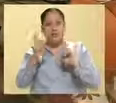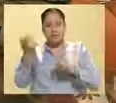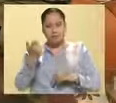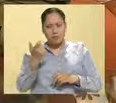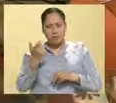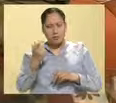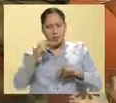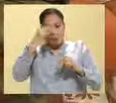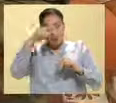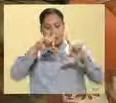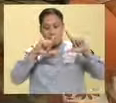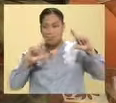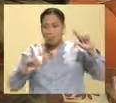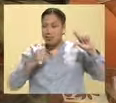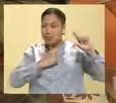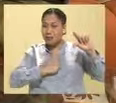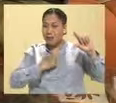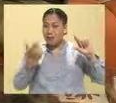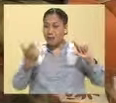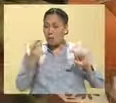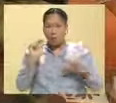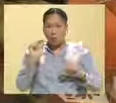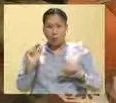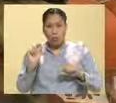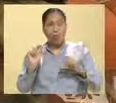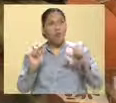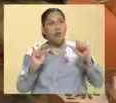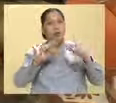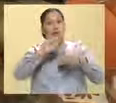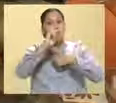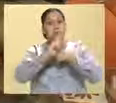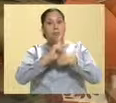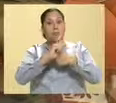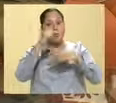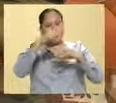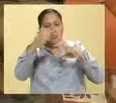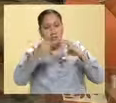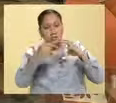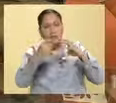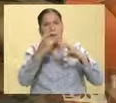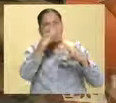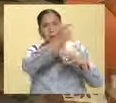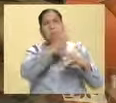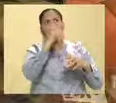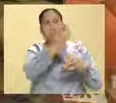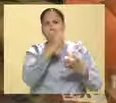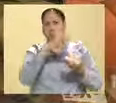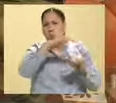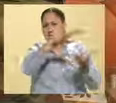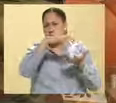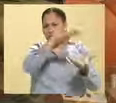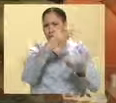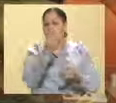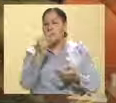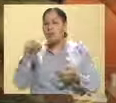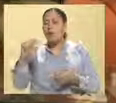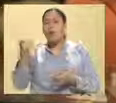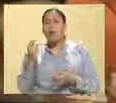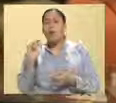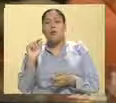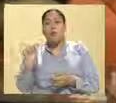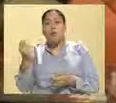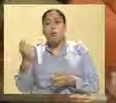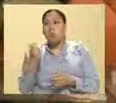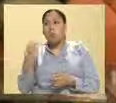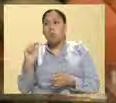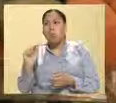que México, desafortunadamente, tiene uno de los salarios más caóticos y bajos del planeta. Desafortunadamente, sí. Sí, en realidad, el Día del